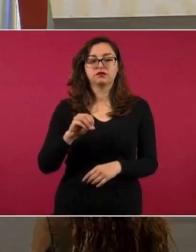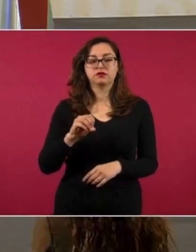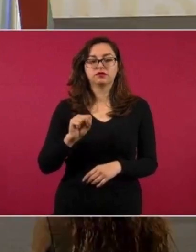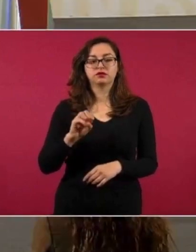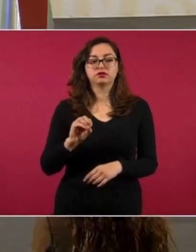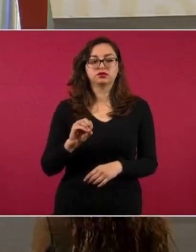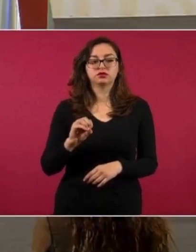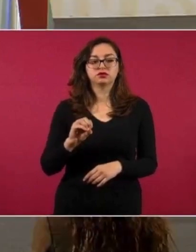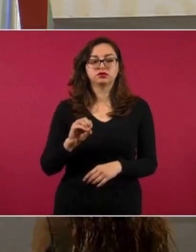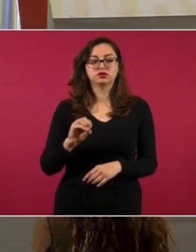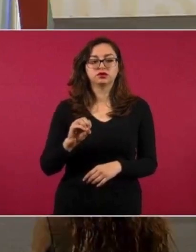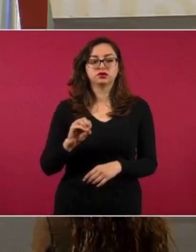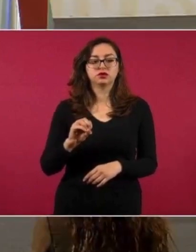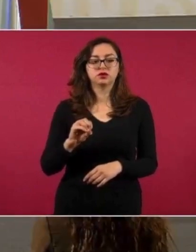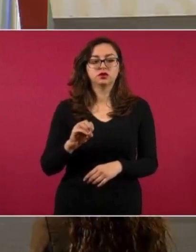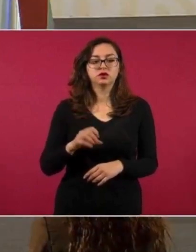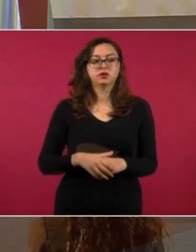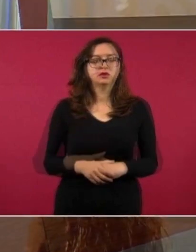secretario de